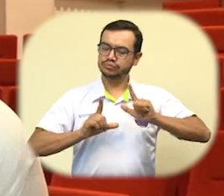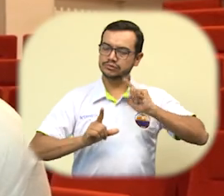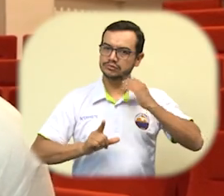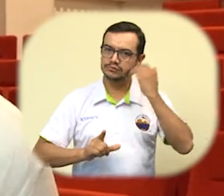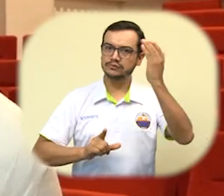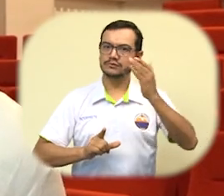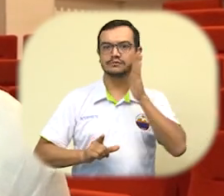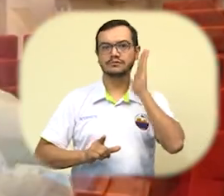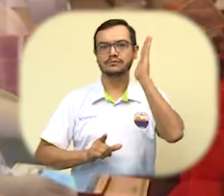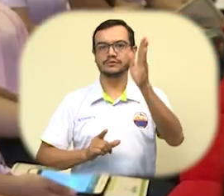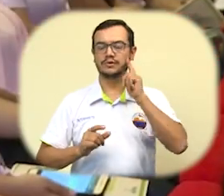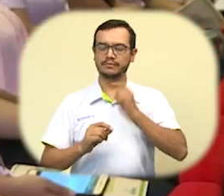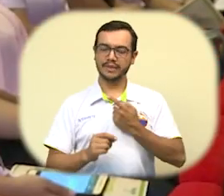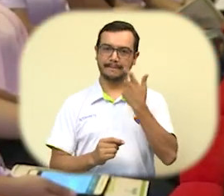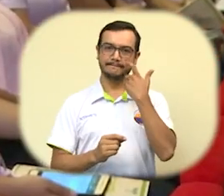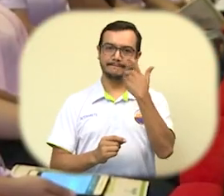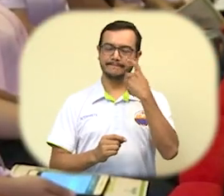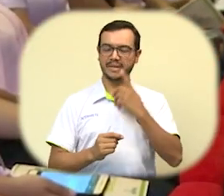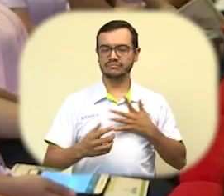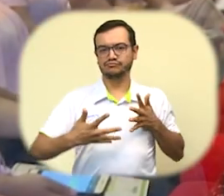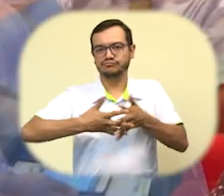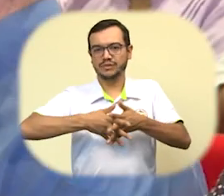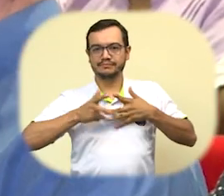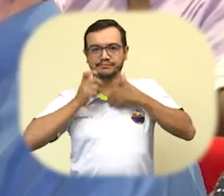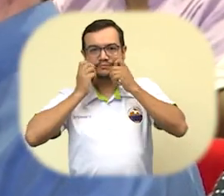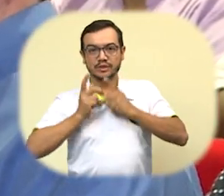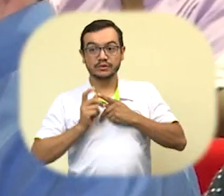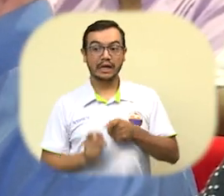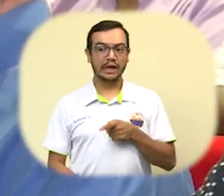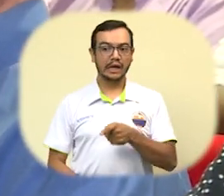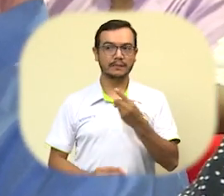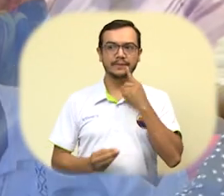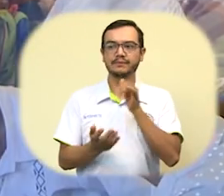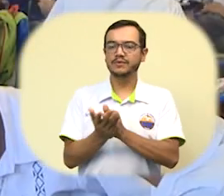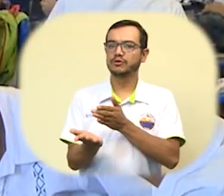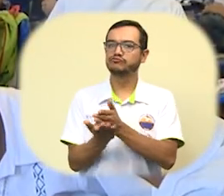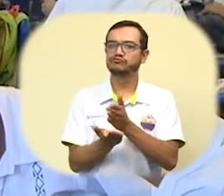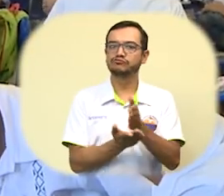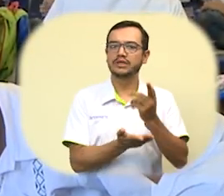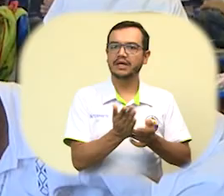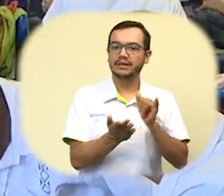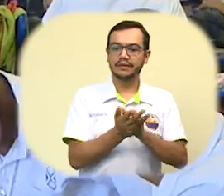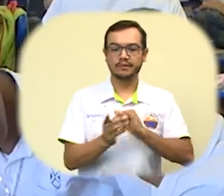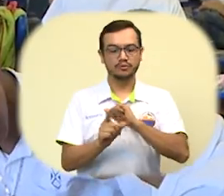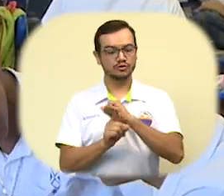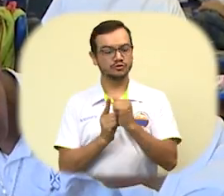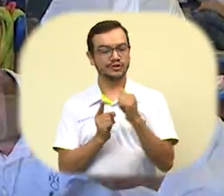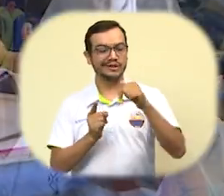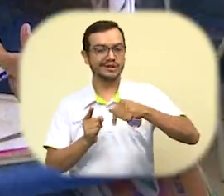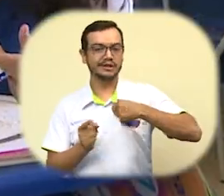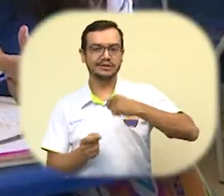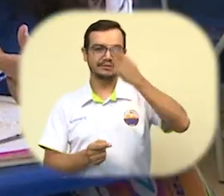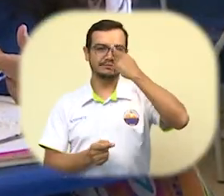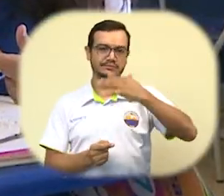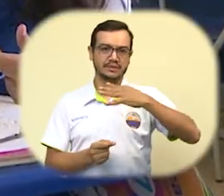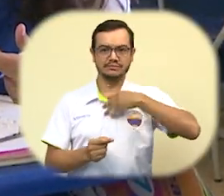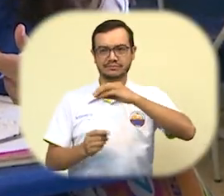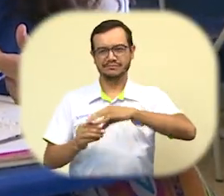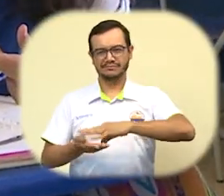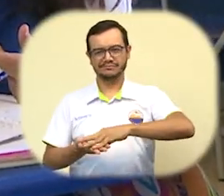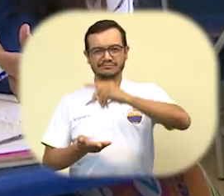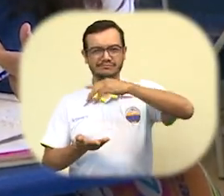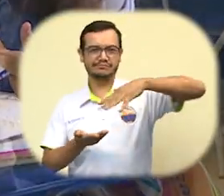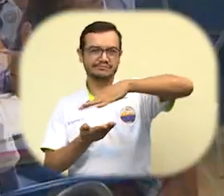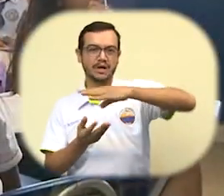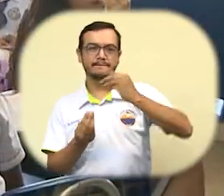más humanístico e innovador. Este nuevo grupo de programas tiene como propósito agregar valor al entorno social del departamento y distrito con educación de calidad en